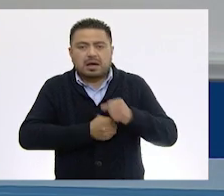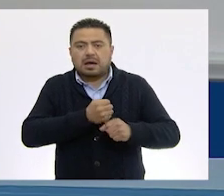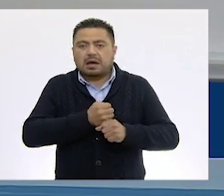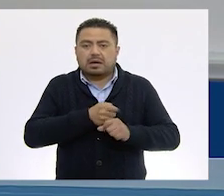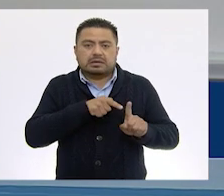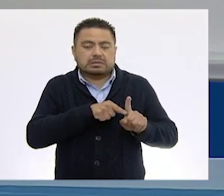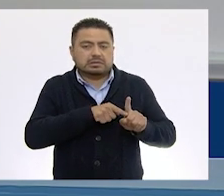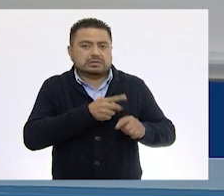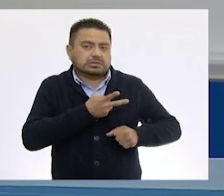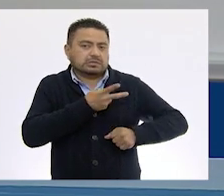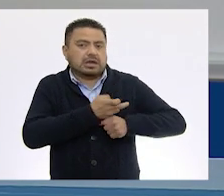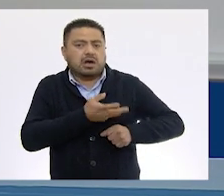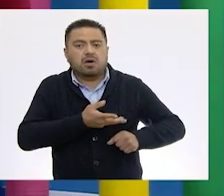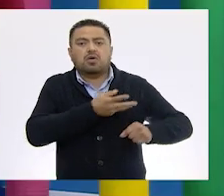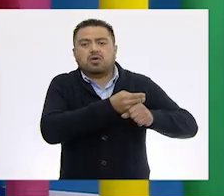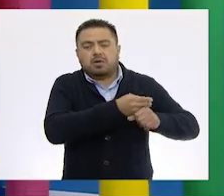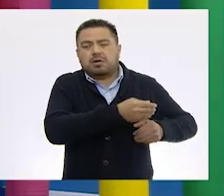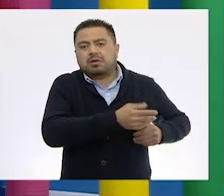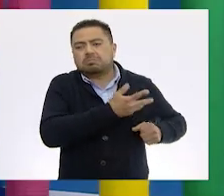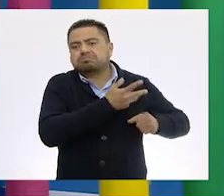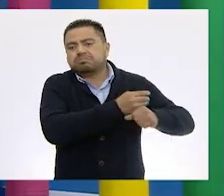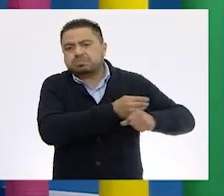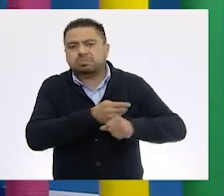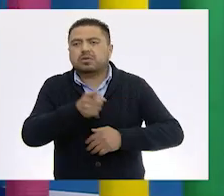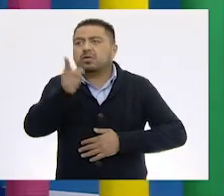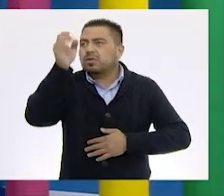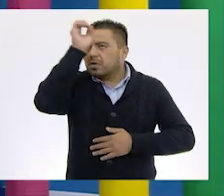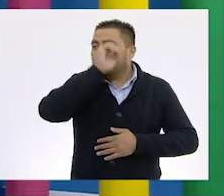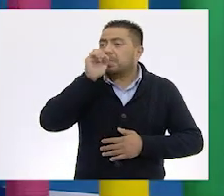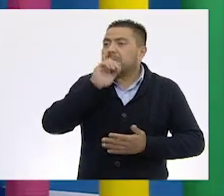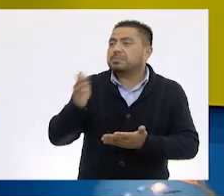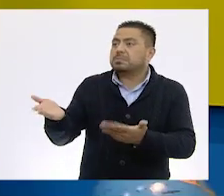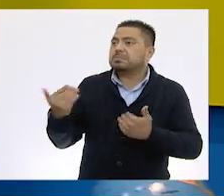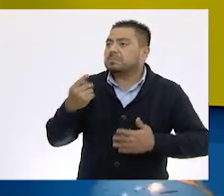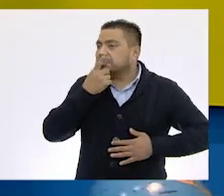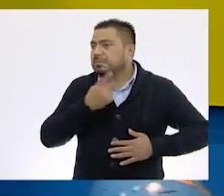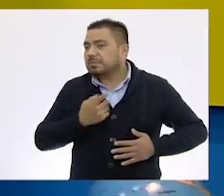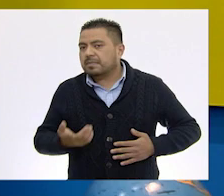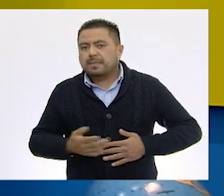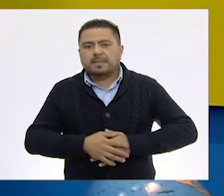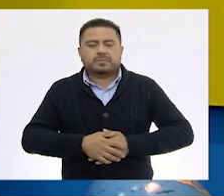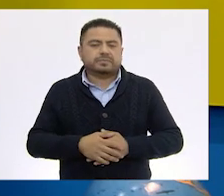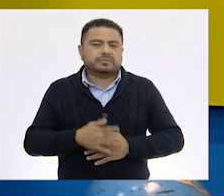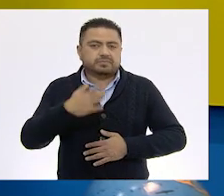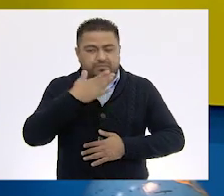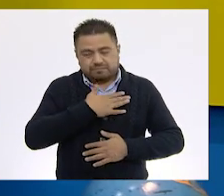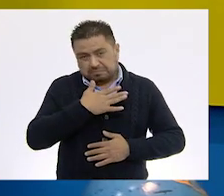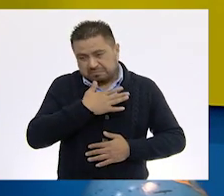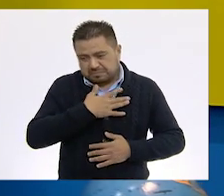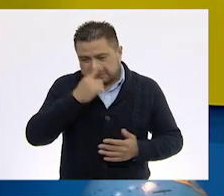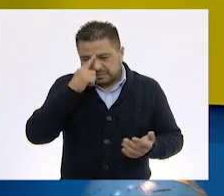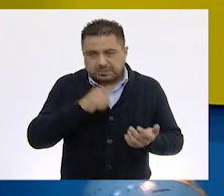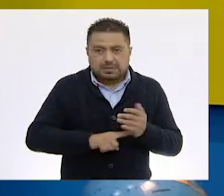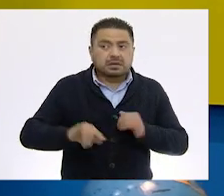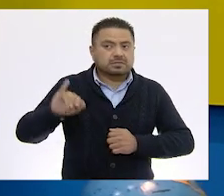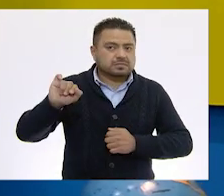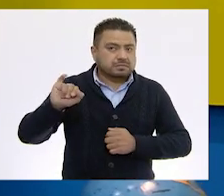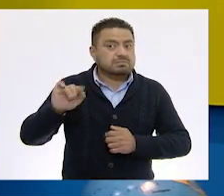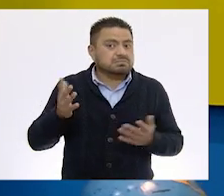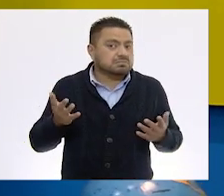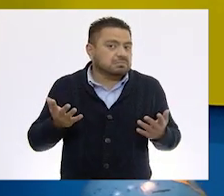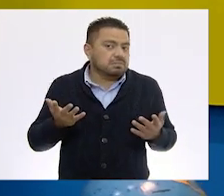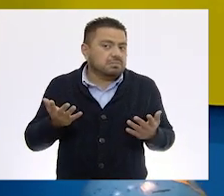una fuente secundaria. ¿Tú qué opinas, Juan Carlos? Yo creo que sí,